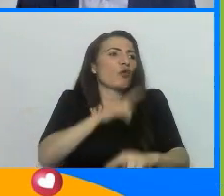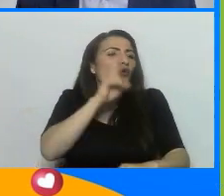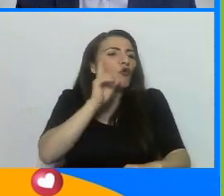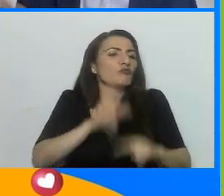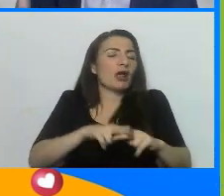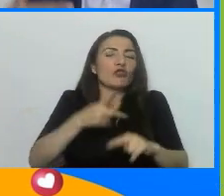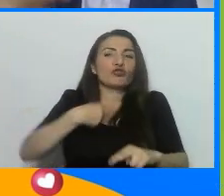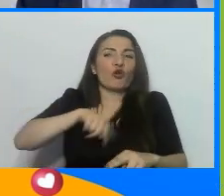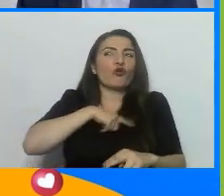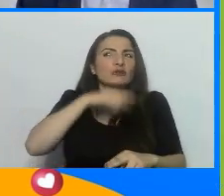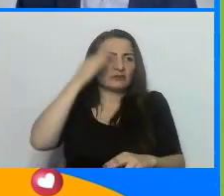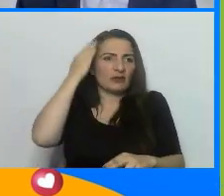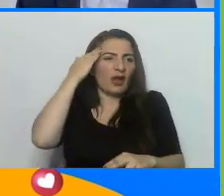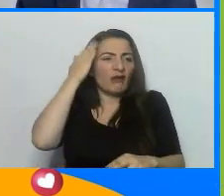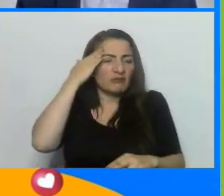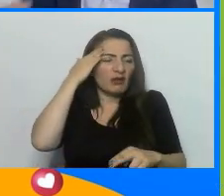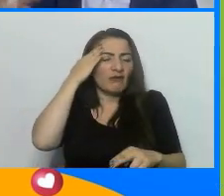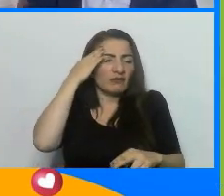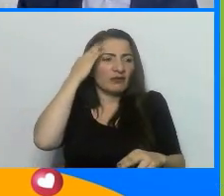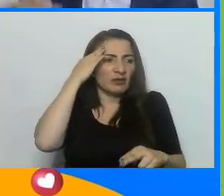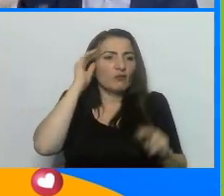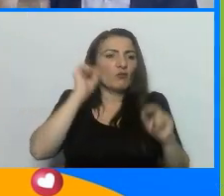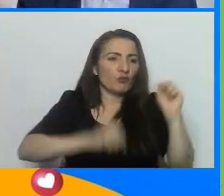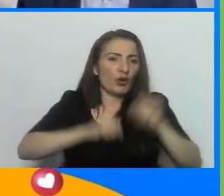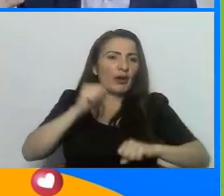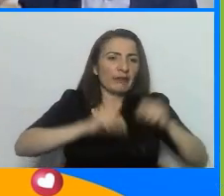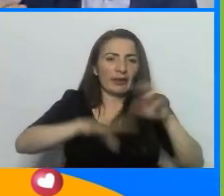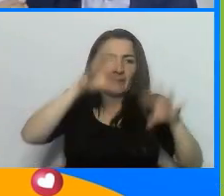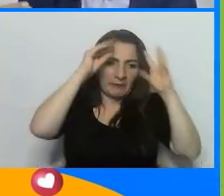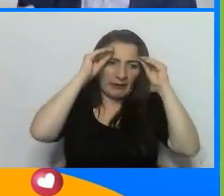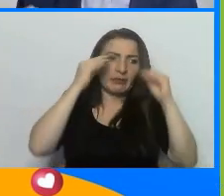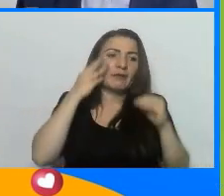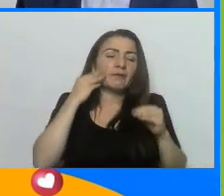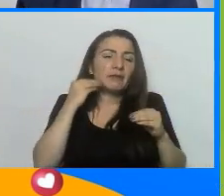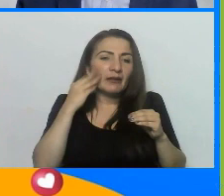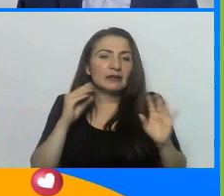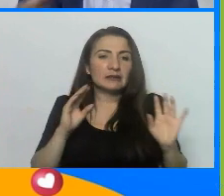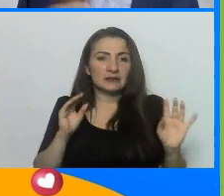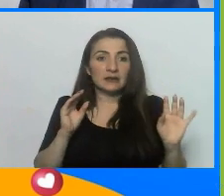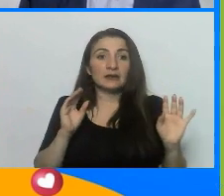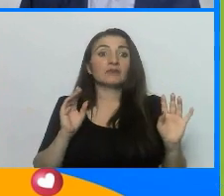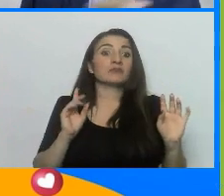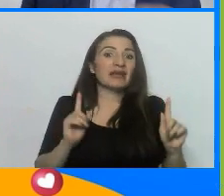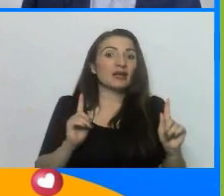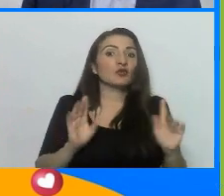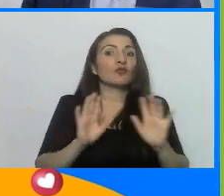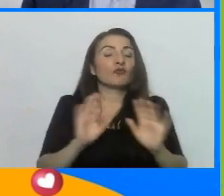todos tenemos, el que todos podemos aprender a partir de la experiencia, ¿sí? Pero que no está